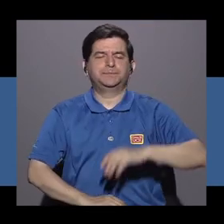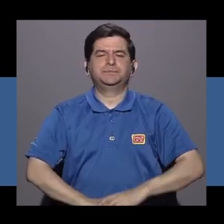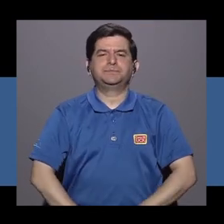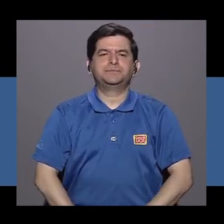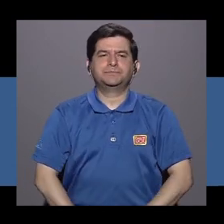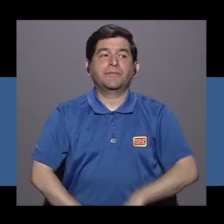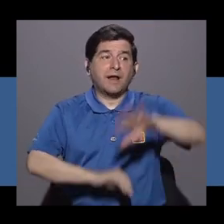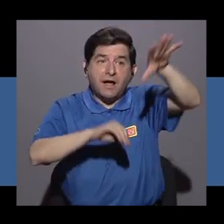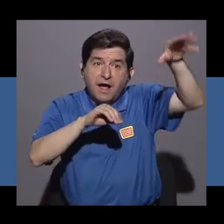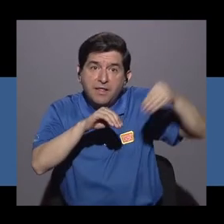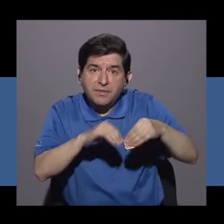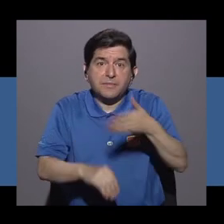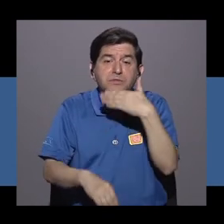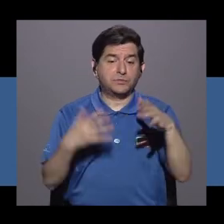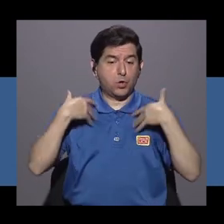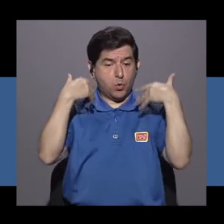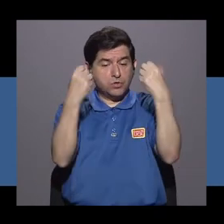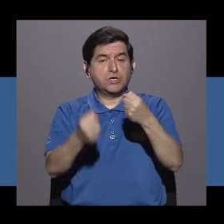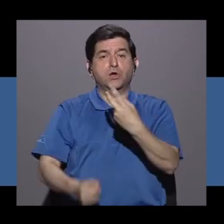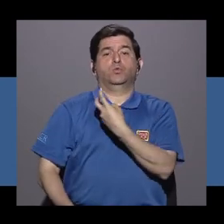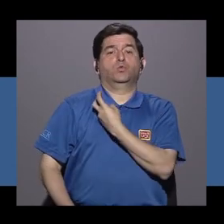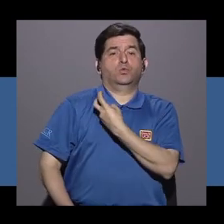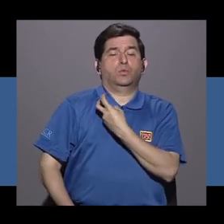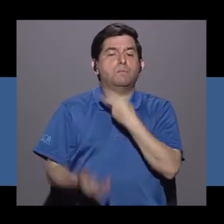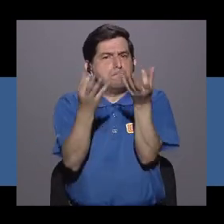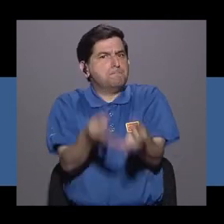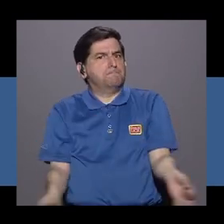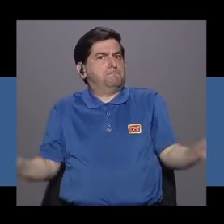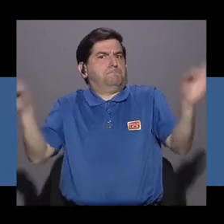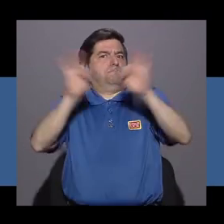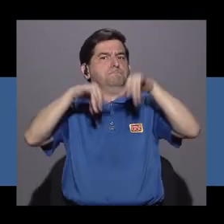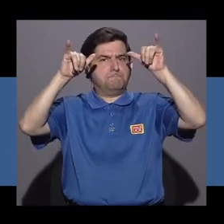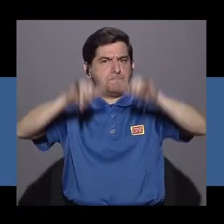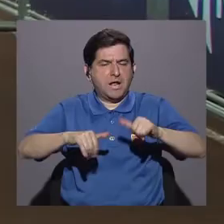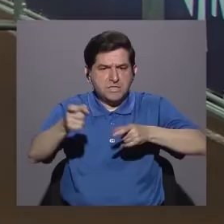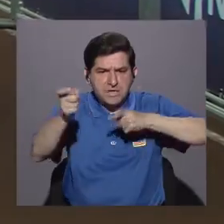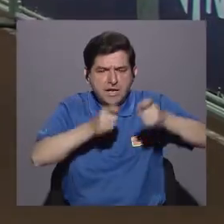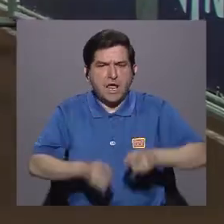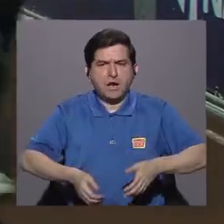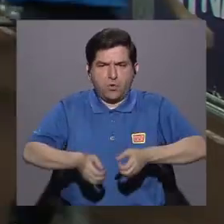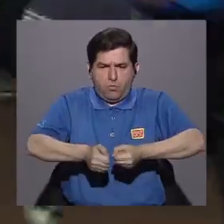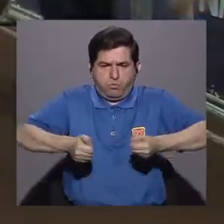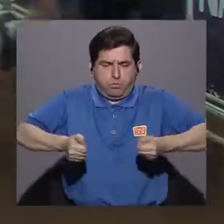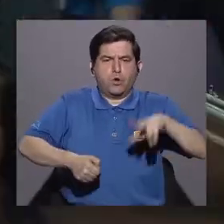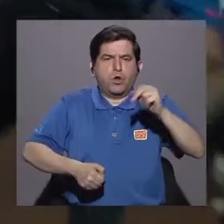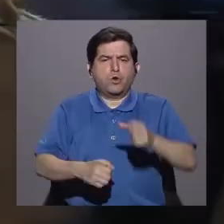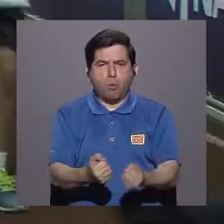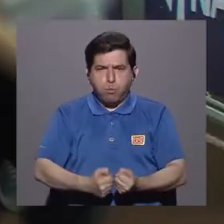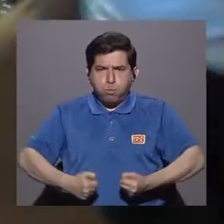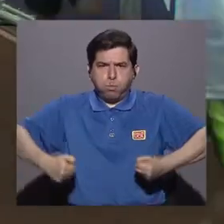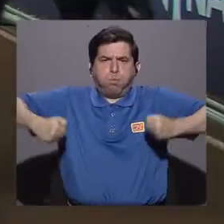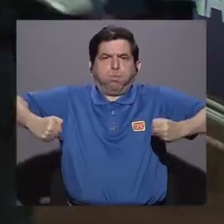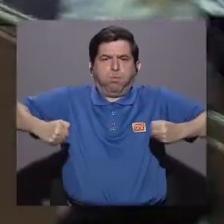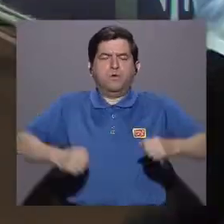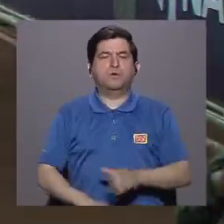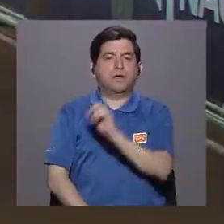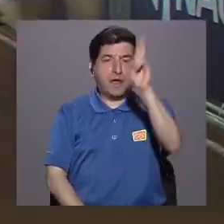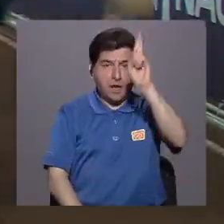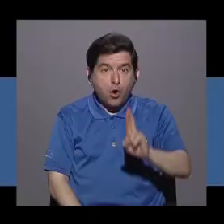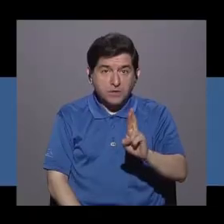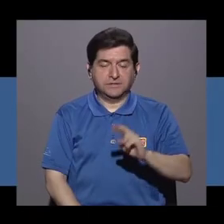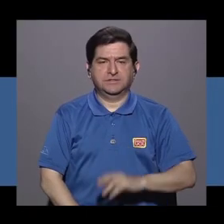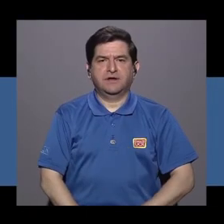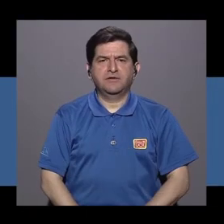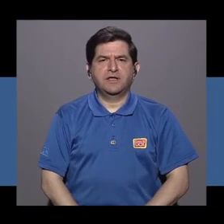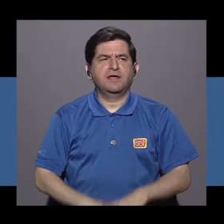cerebrales. Además, mejora la salud ósea y es súper importante para mantener un control del peso y no caer en obesidad. En